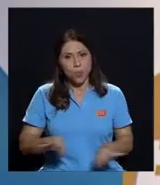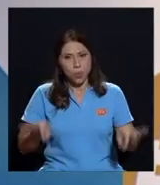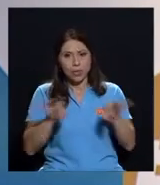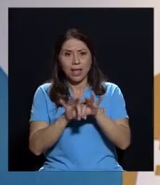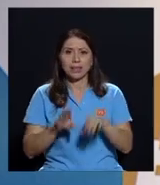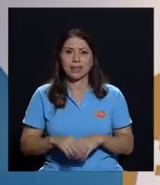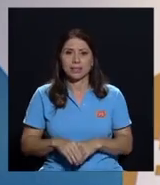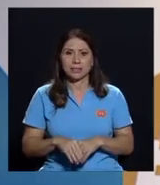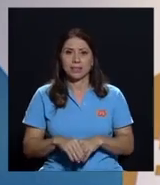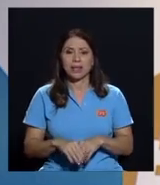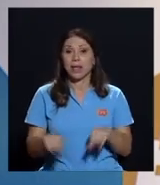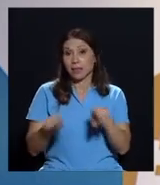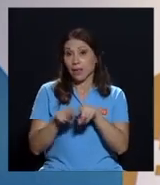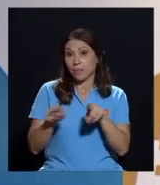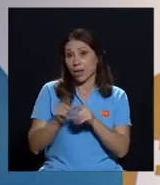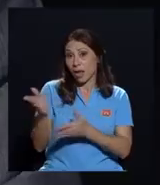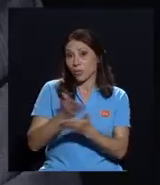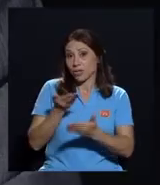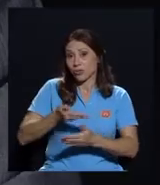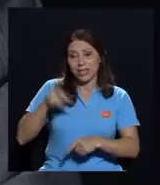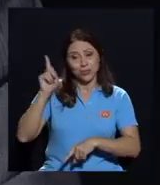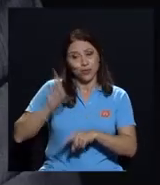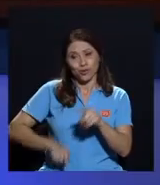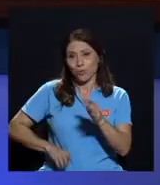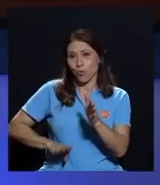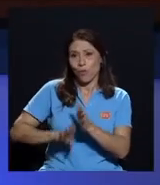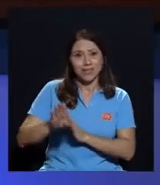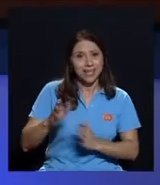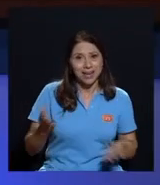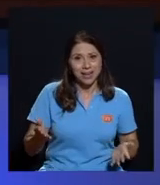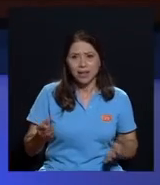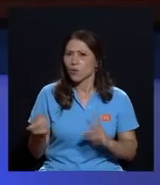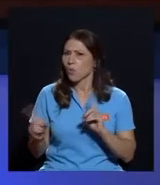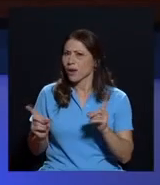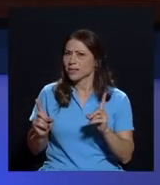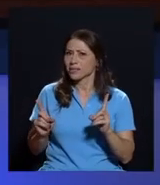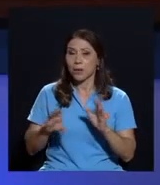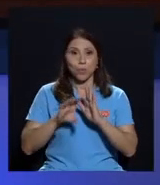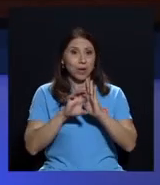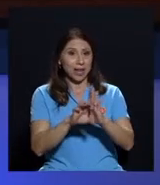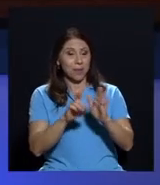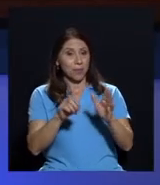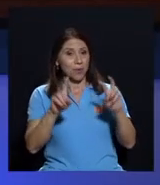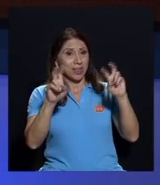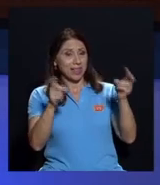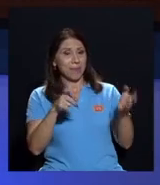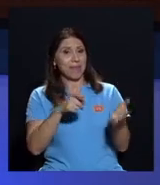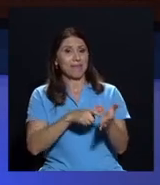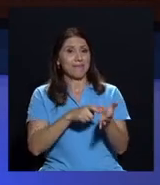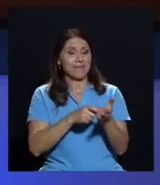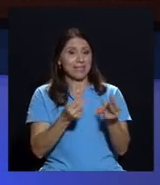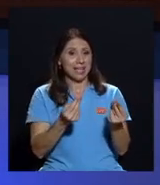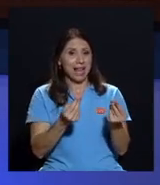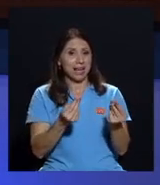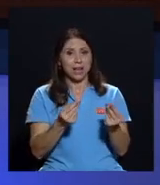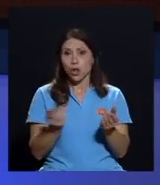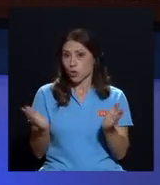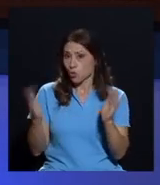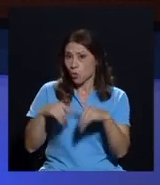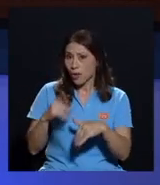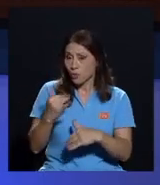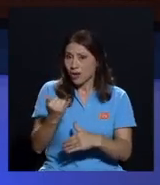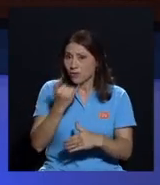hubo cosas en las que no se pudo ver como cuál es bueno como con el tema fiscal por ejemplo no hay estadios de conducción política